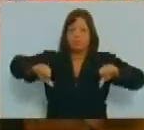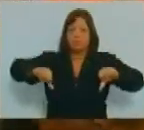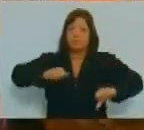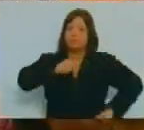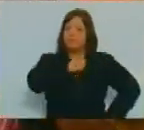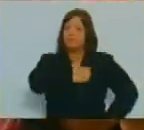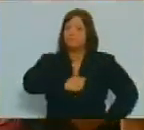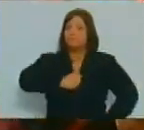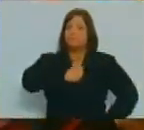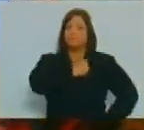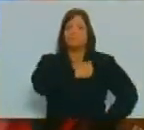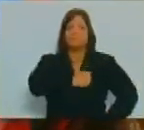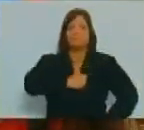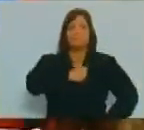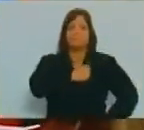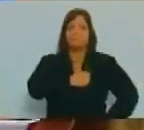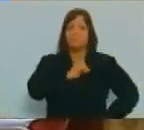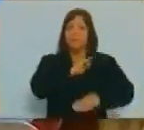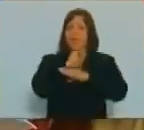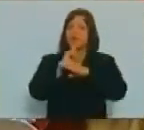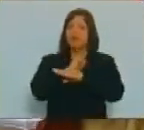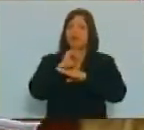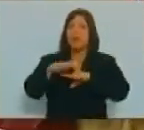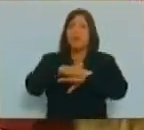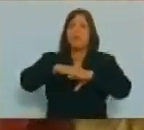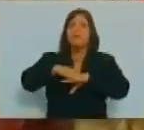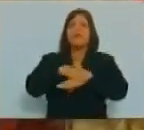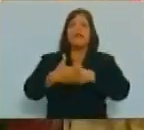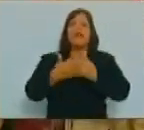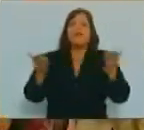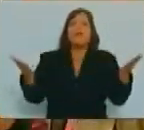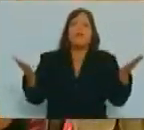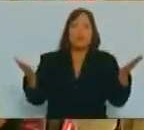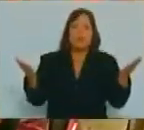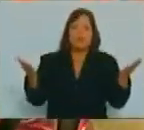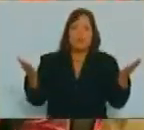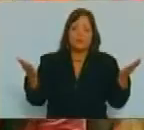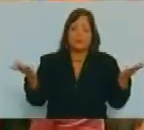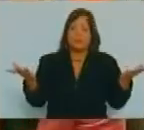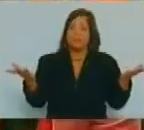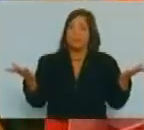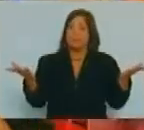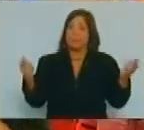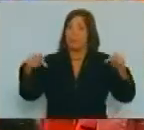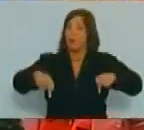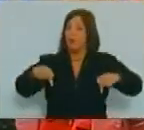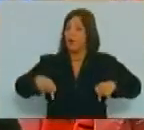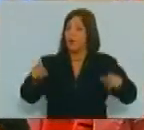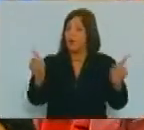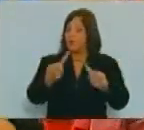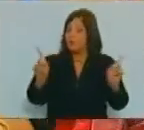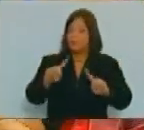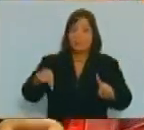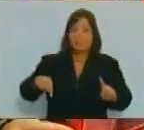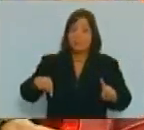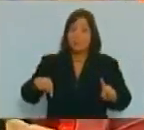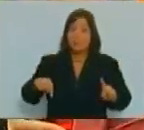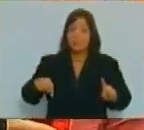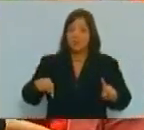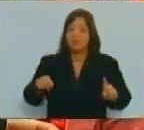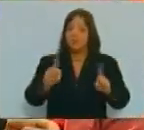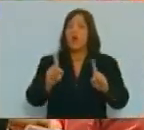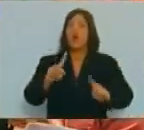lamentablemente una institución como el ministerio público no es de ahorita no es a propósito